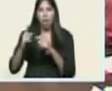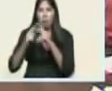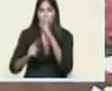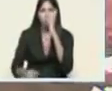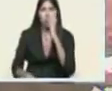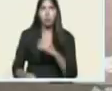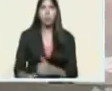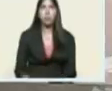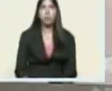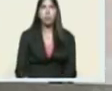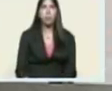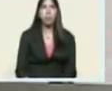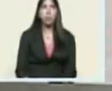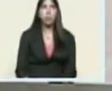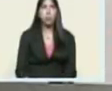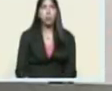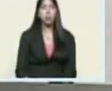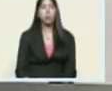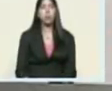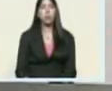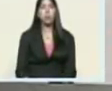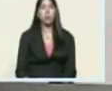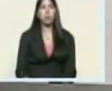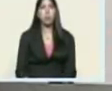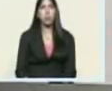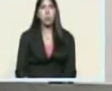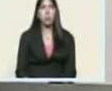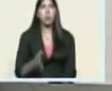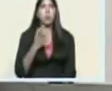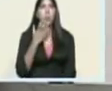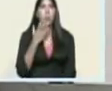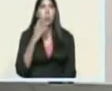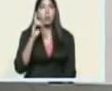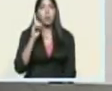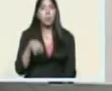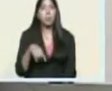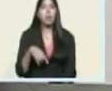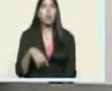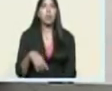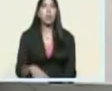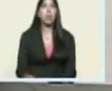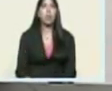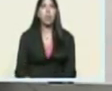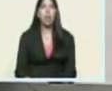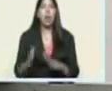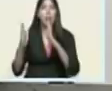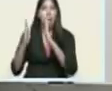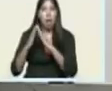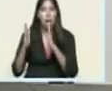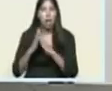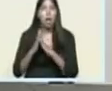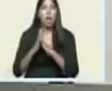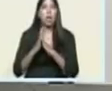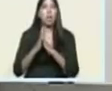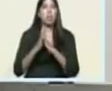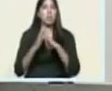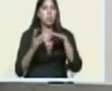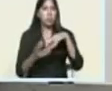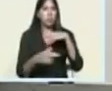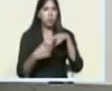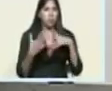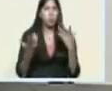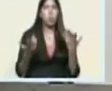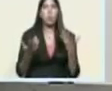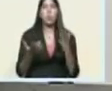vamos creando, fortaleciendo. En el campo de la inversión en la salud, en la vivienda, en la recreación, en la cultura.